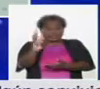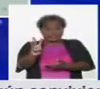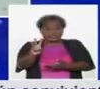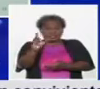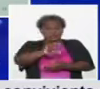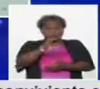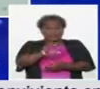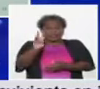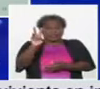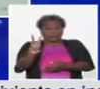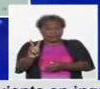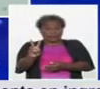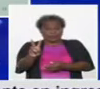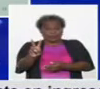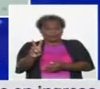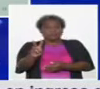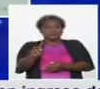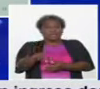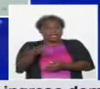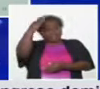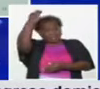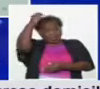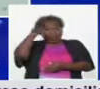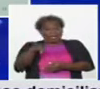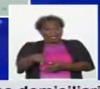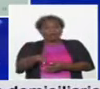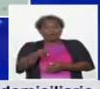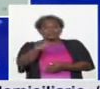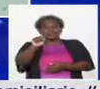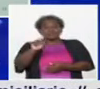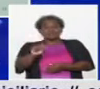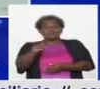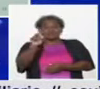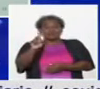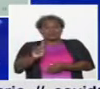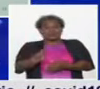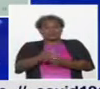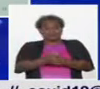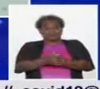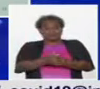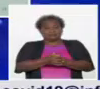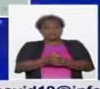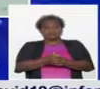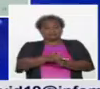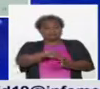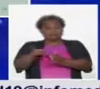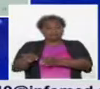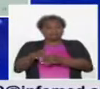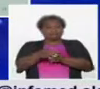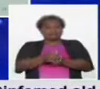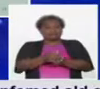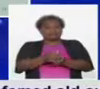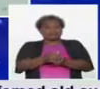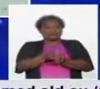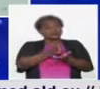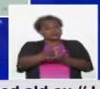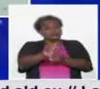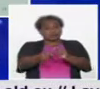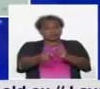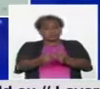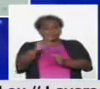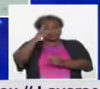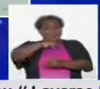2, Itahuasco y La Sierpe 1 en cada uno. Ciego sí con un control de la pandemia, 3 casos en